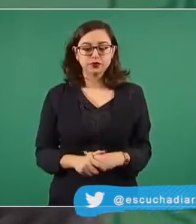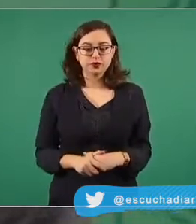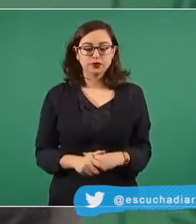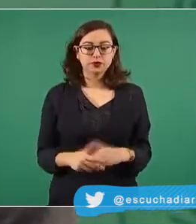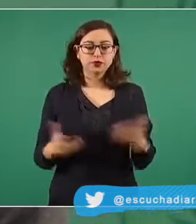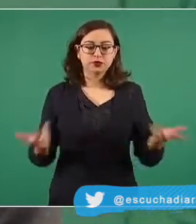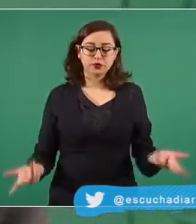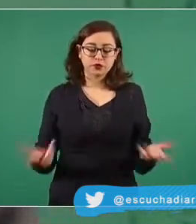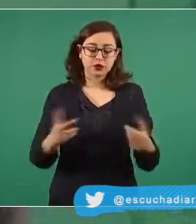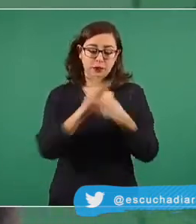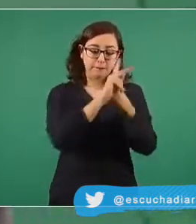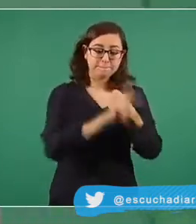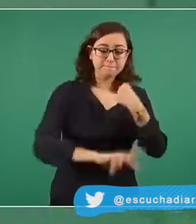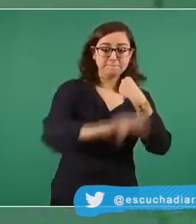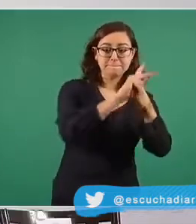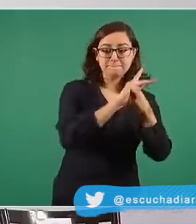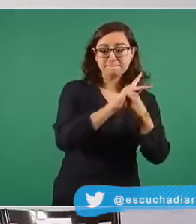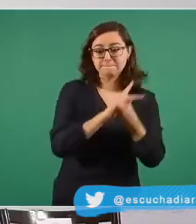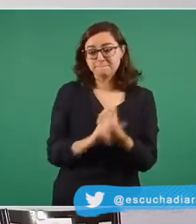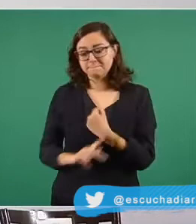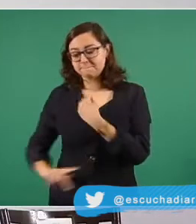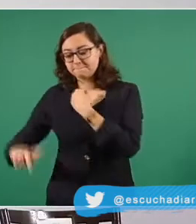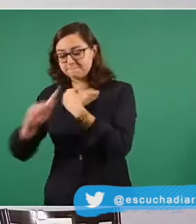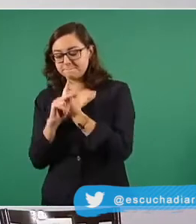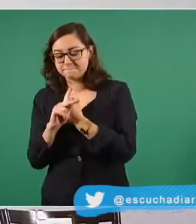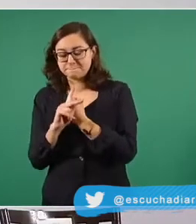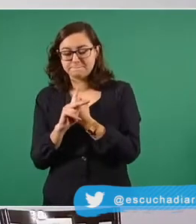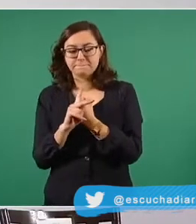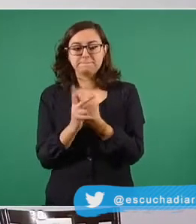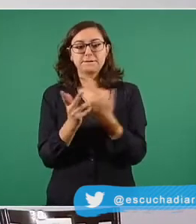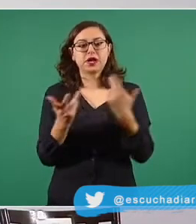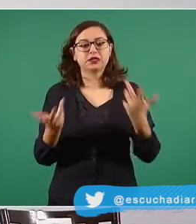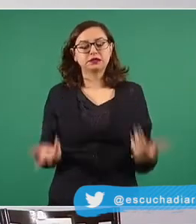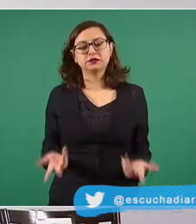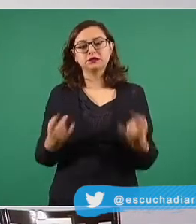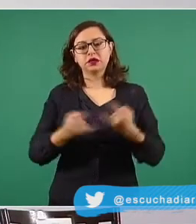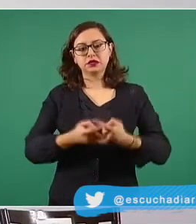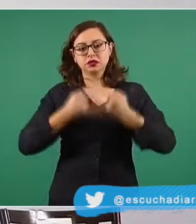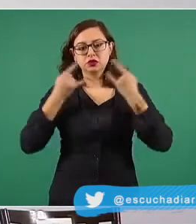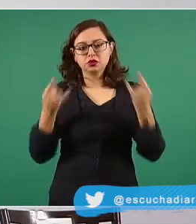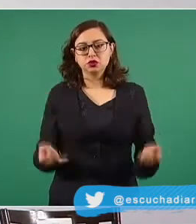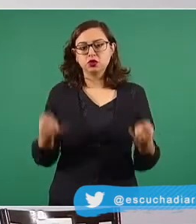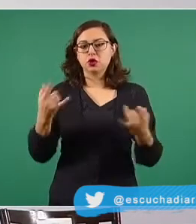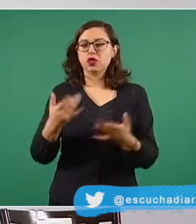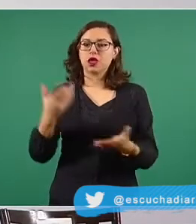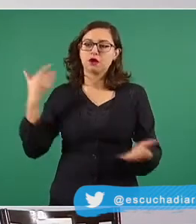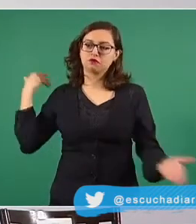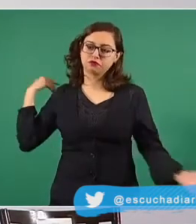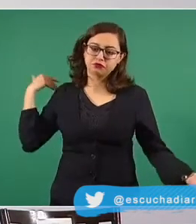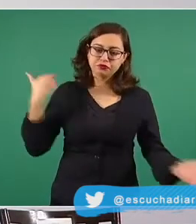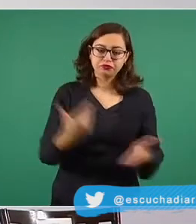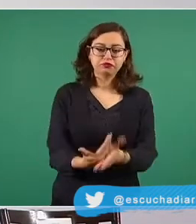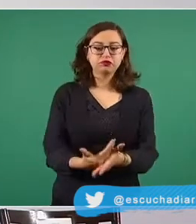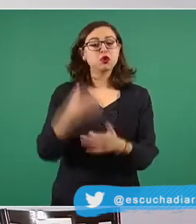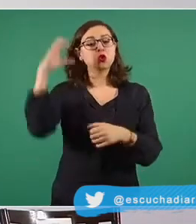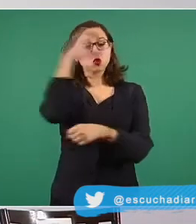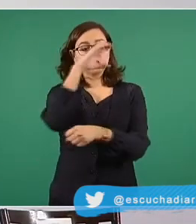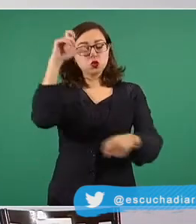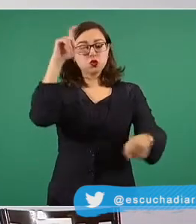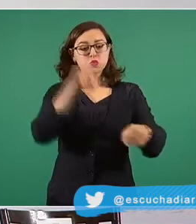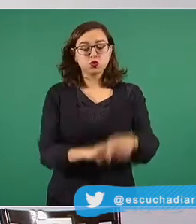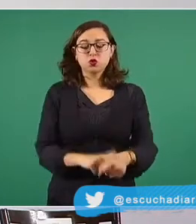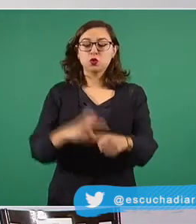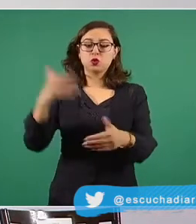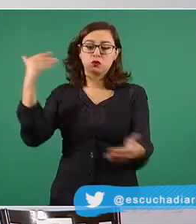la población joven menor de 52 años. Y a las personas mayores que no se han vacunado. Gracias a estos cambios y que